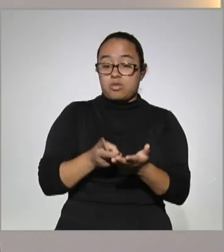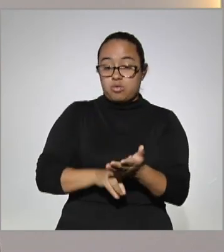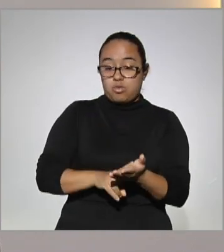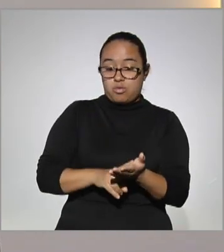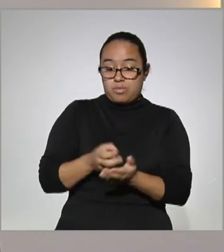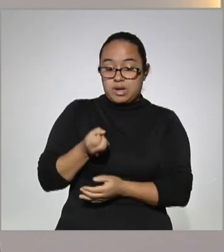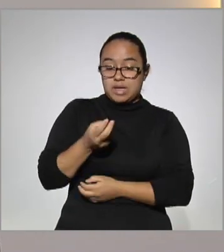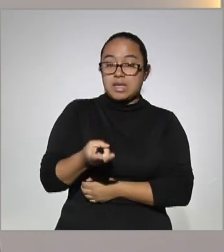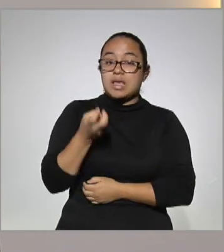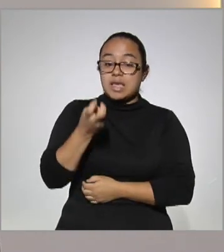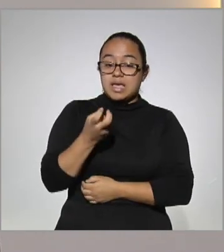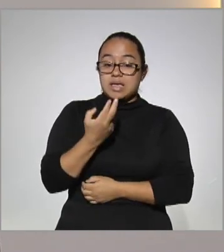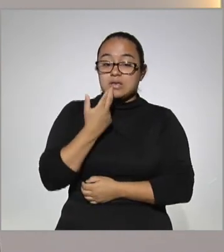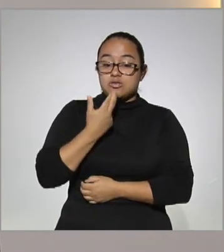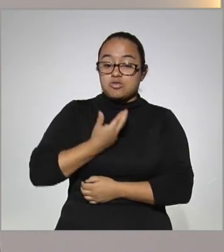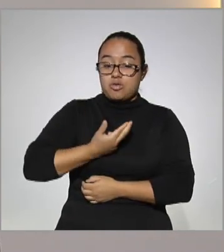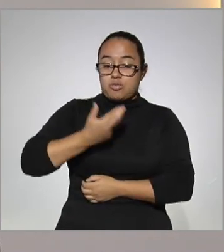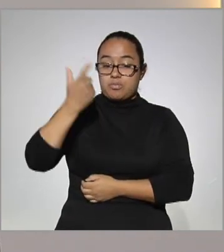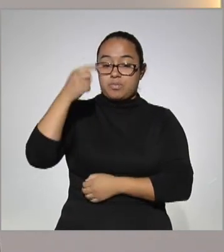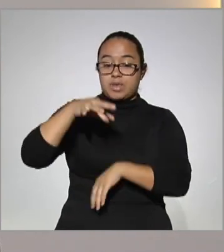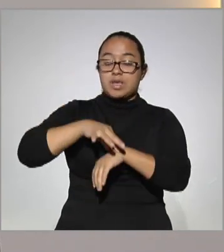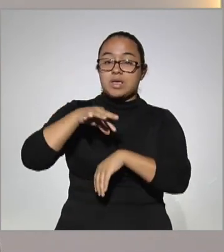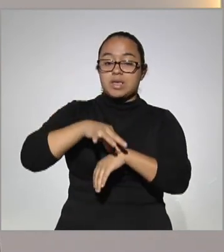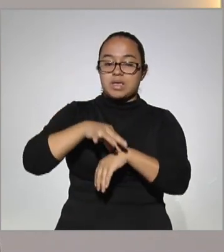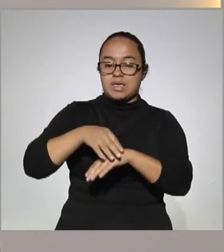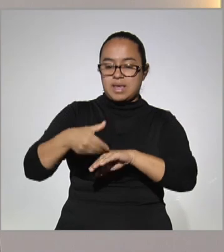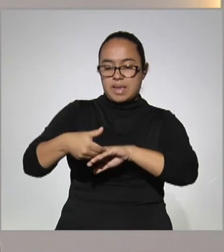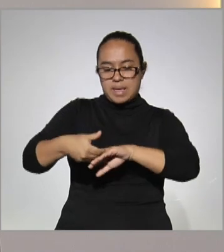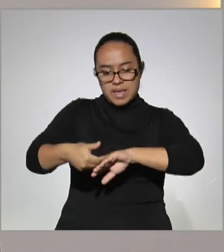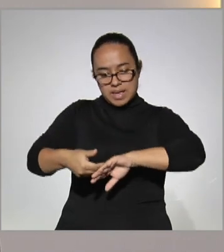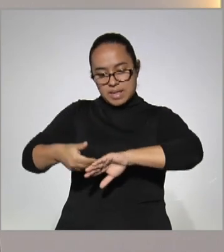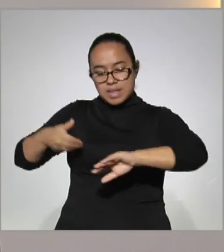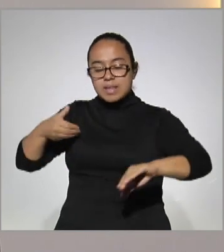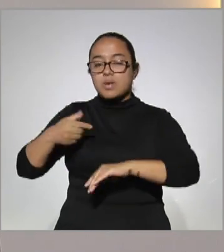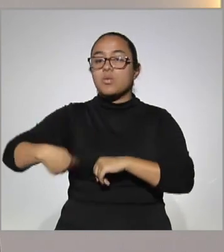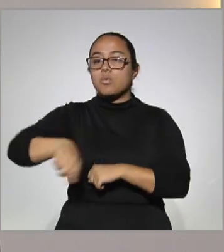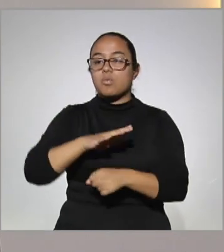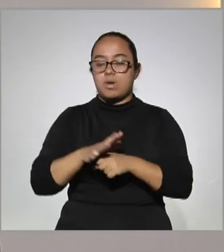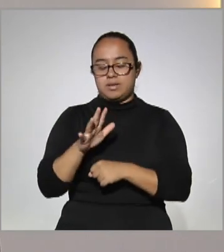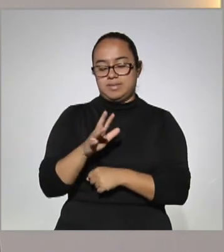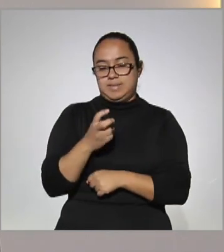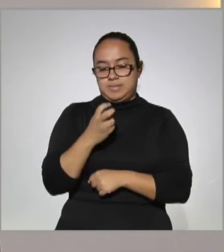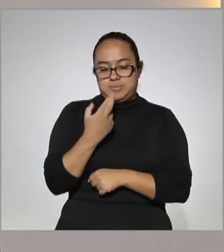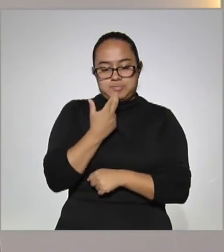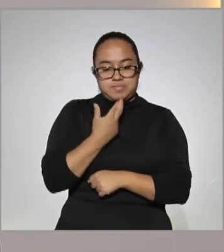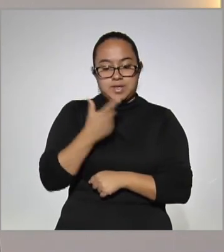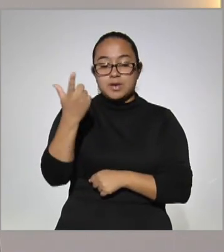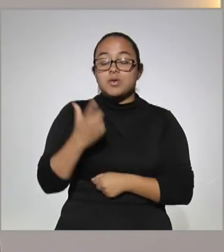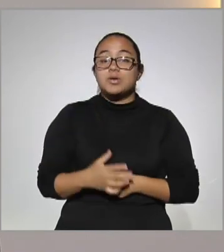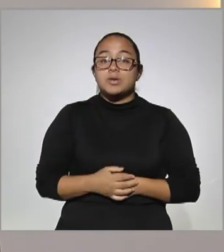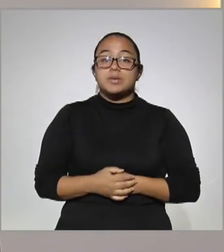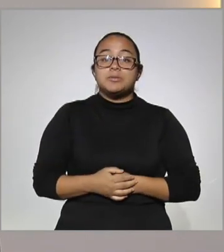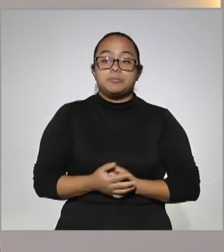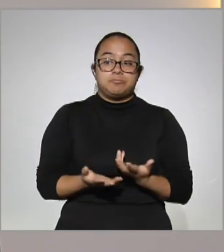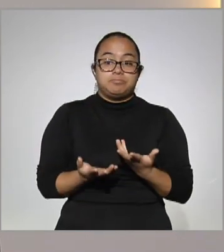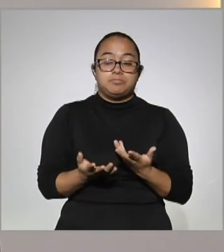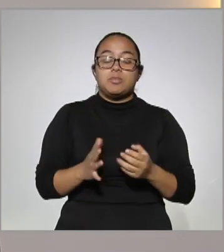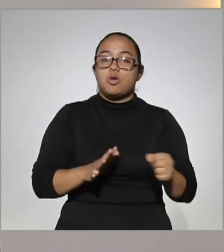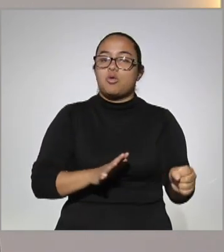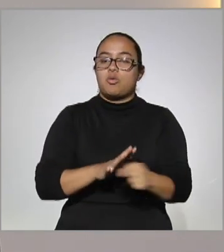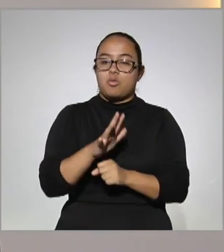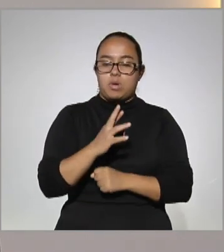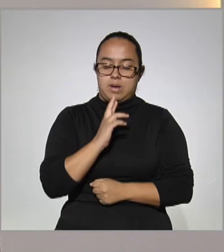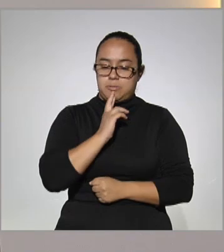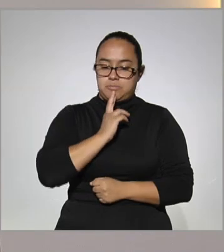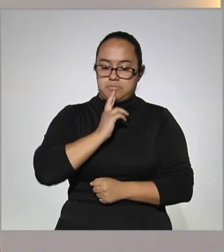estar haciendo la mejor medicina de todas que se llama medicina preventiva. Porque no me va a dejar mentir, no hay una forma mejor